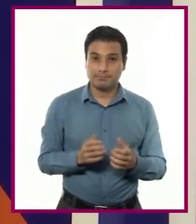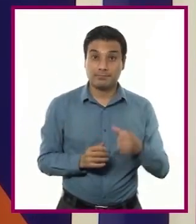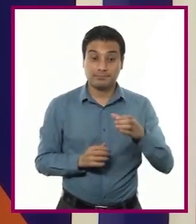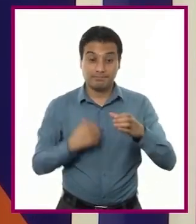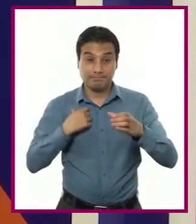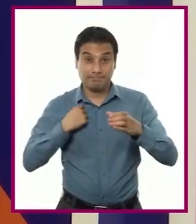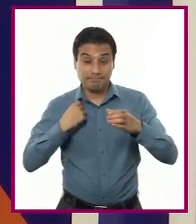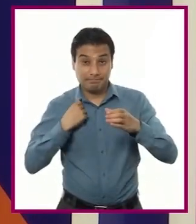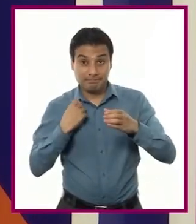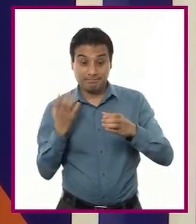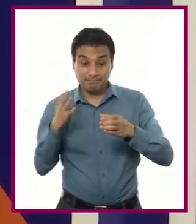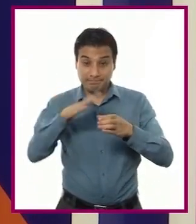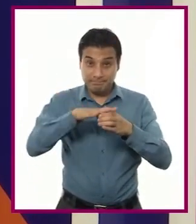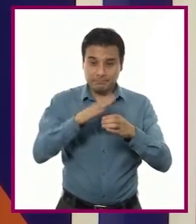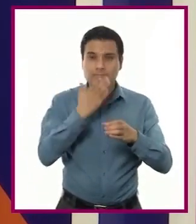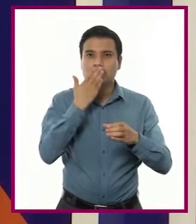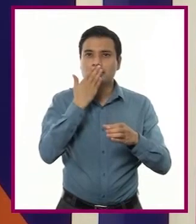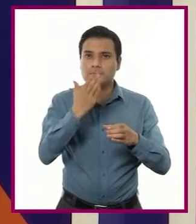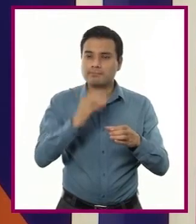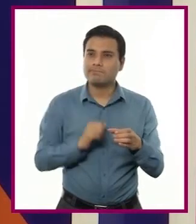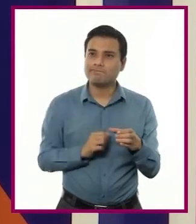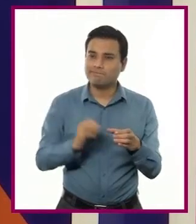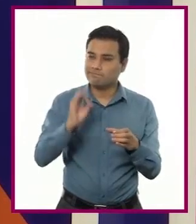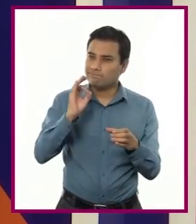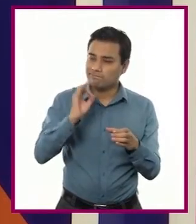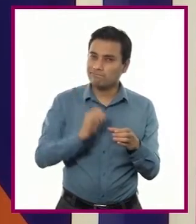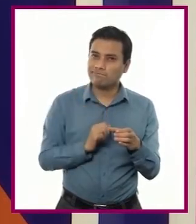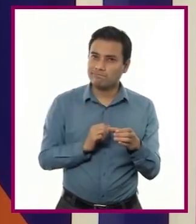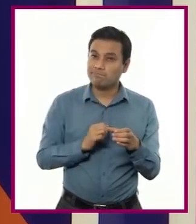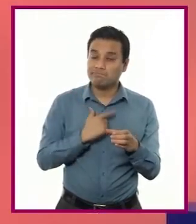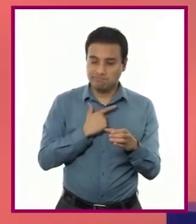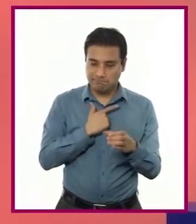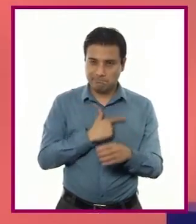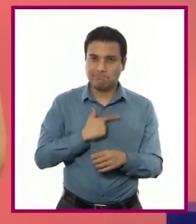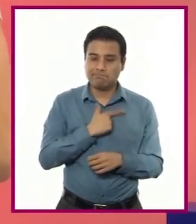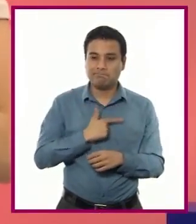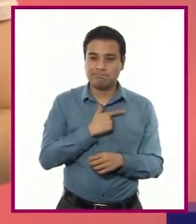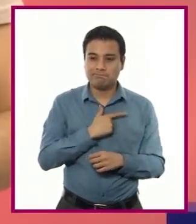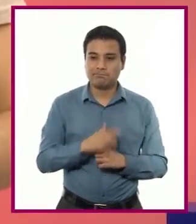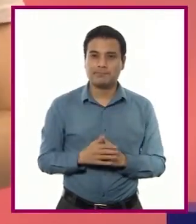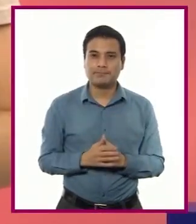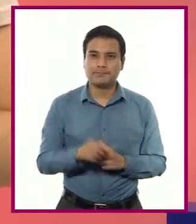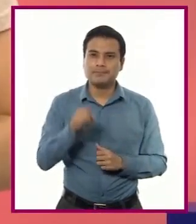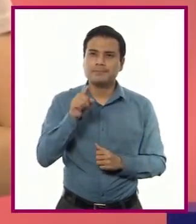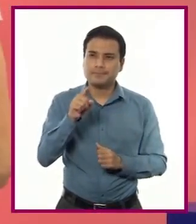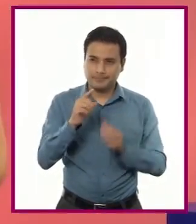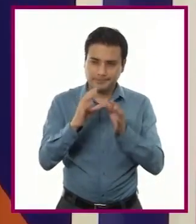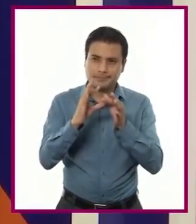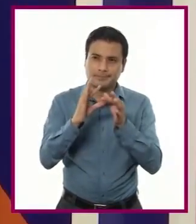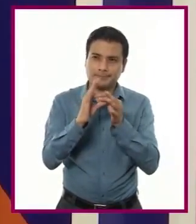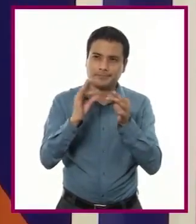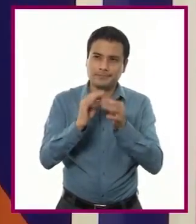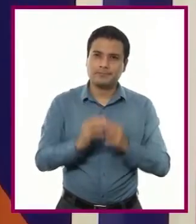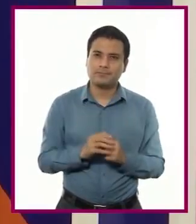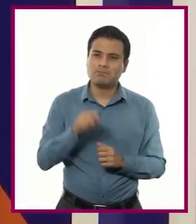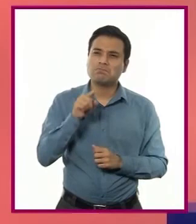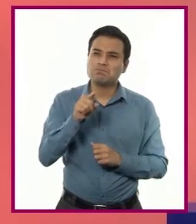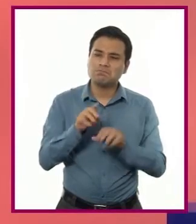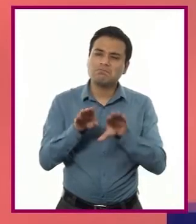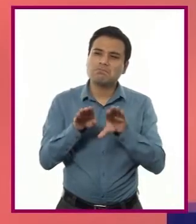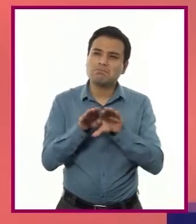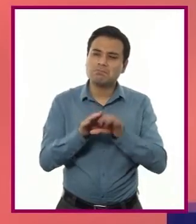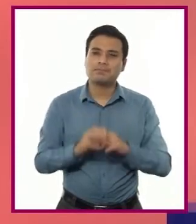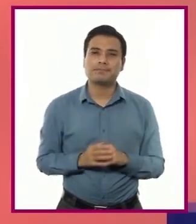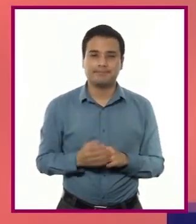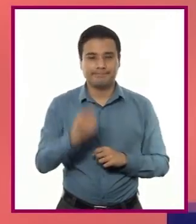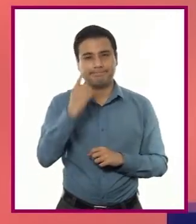humedecido en la parte superior del frasco para enfriarlo me agradó. Explícanos, por favor, ¿qué es lo que hiciste?